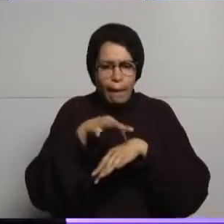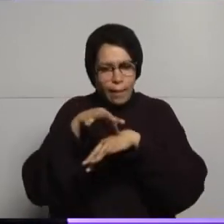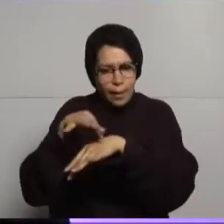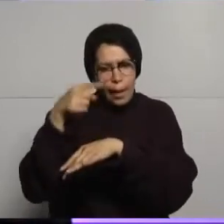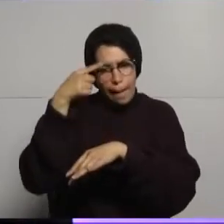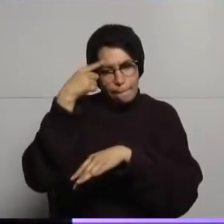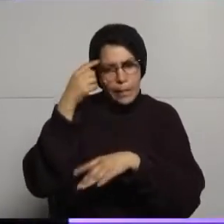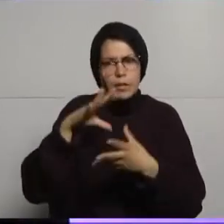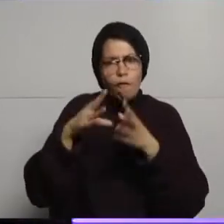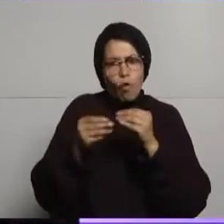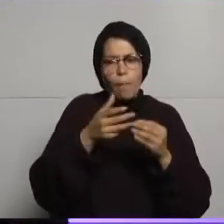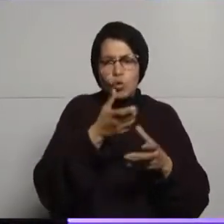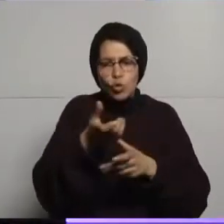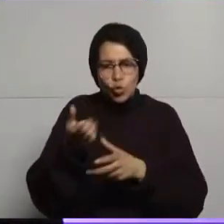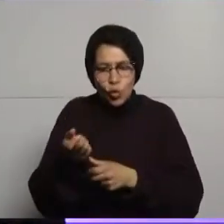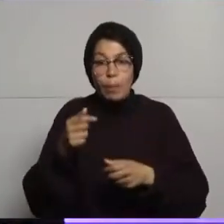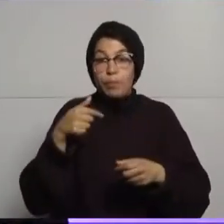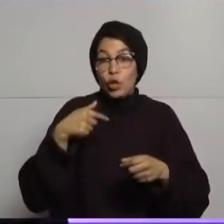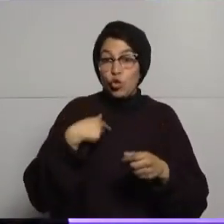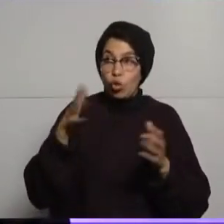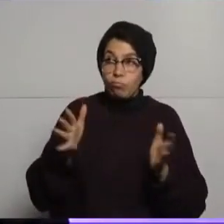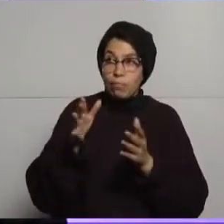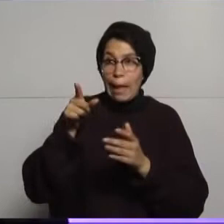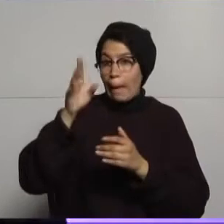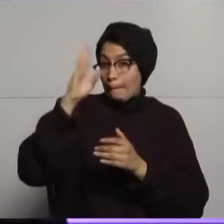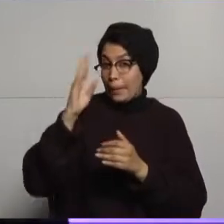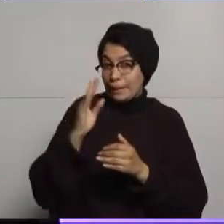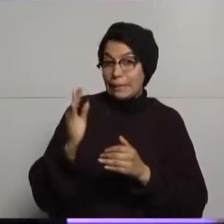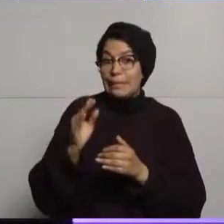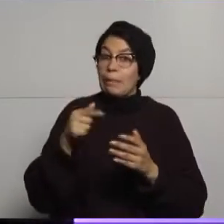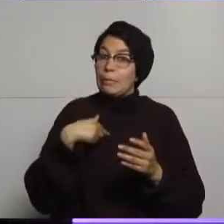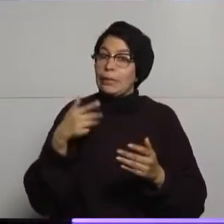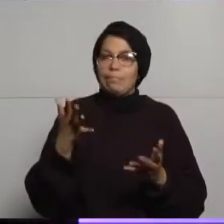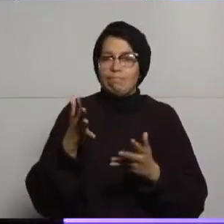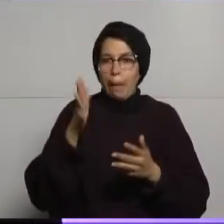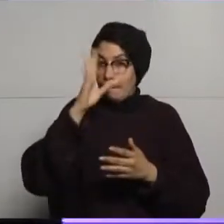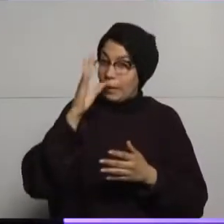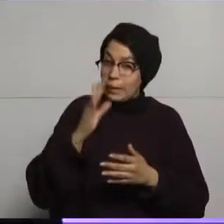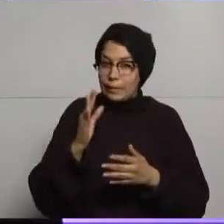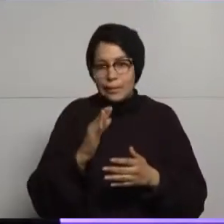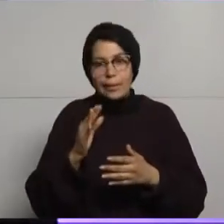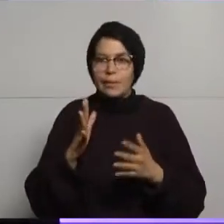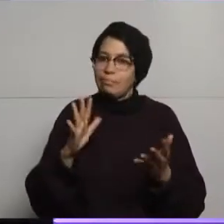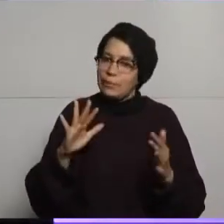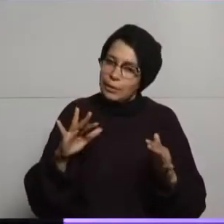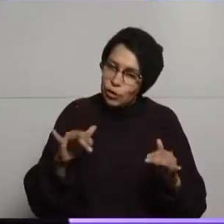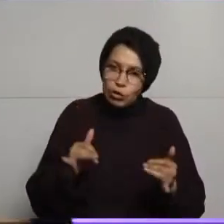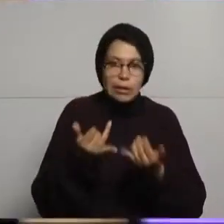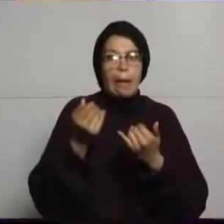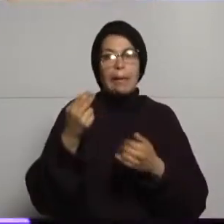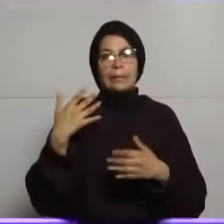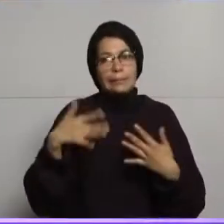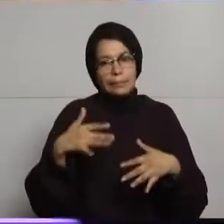salimos, yo activé Brasil, porque Brasil estaba sendo Brasil, já tendo seu